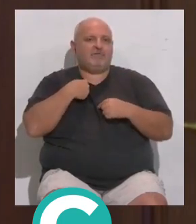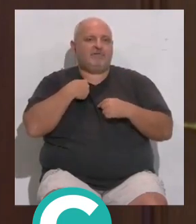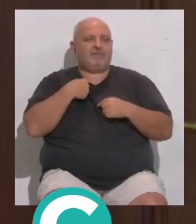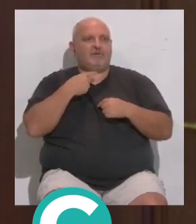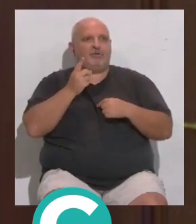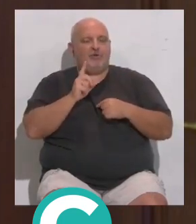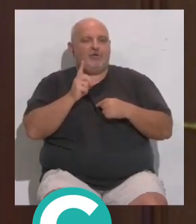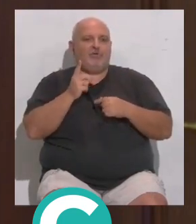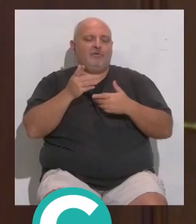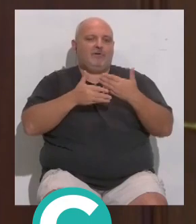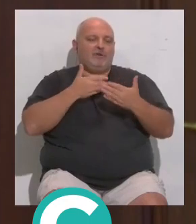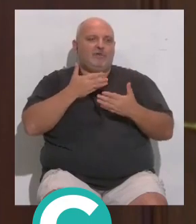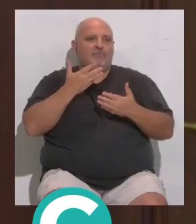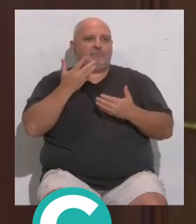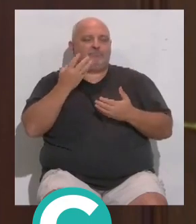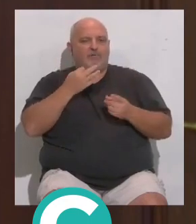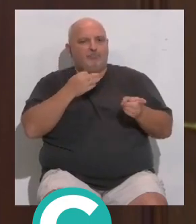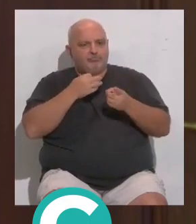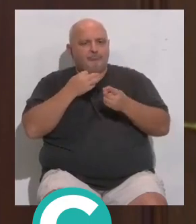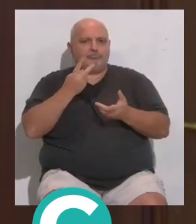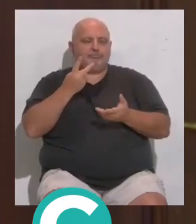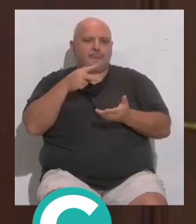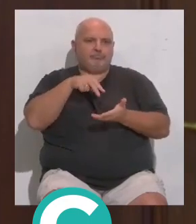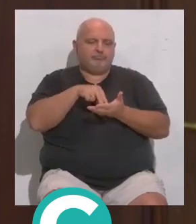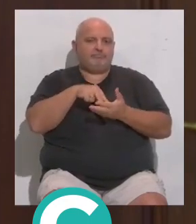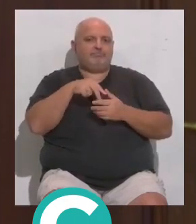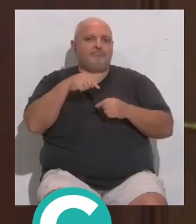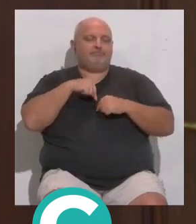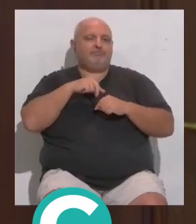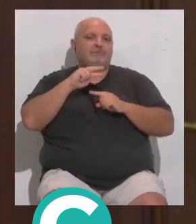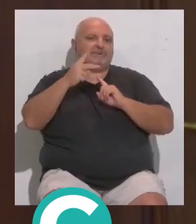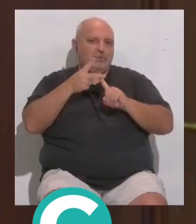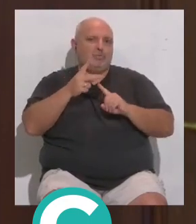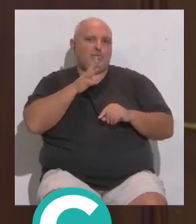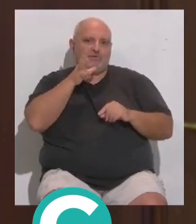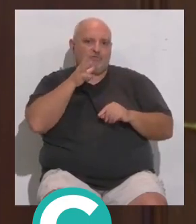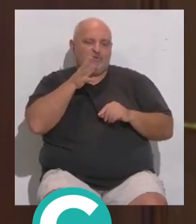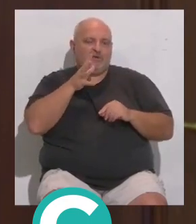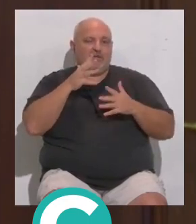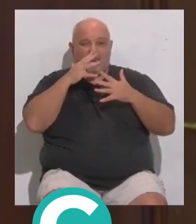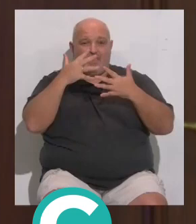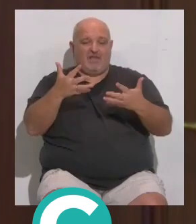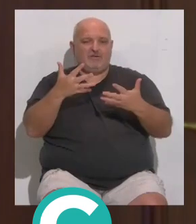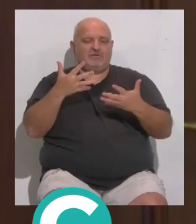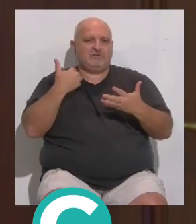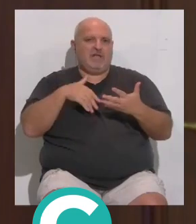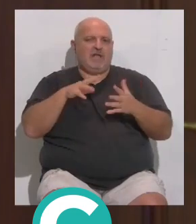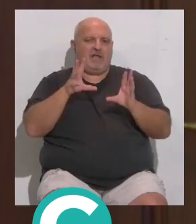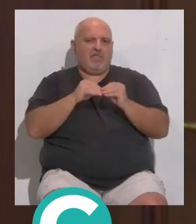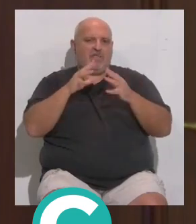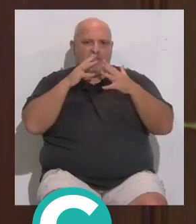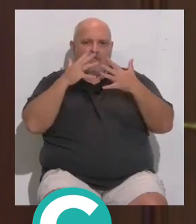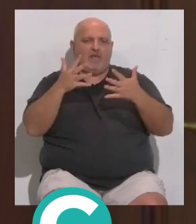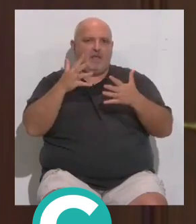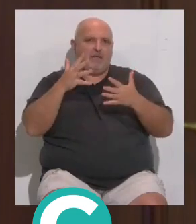ser, que tenía que estar y que cuando llegara el momento lo hiciera. Y ese es el segundo motivo. Hace 10 años, van a ser 10 años,